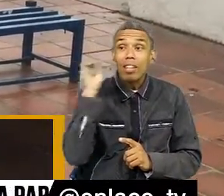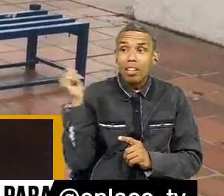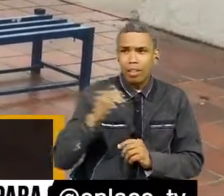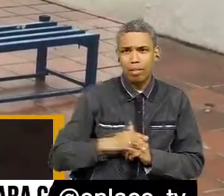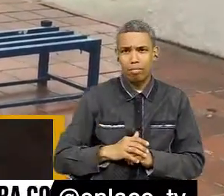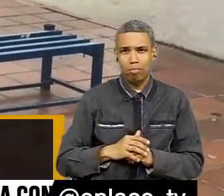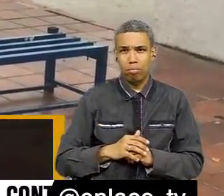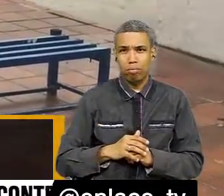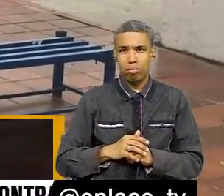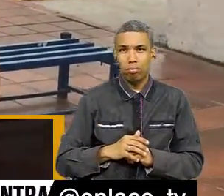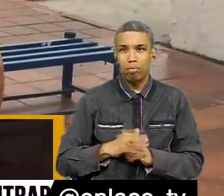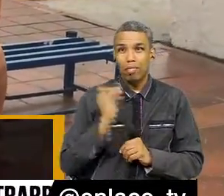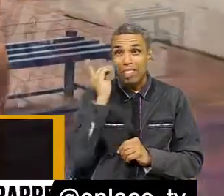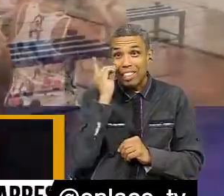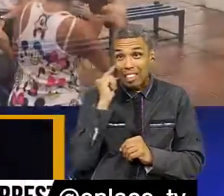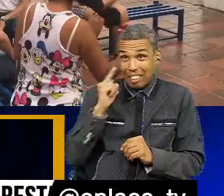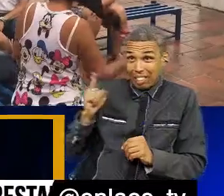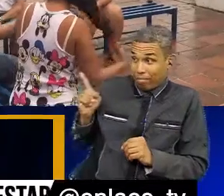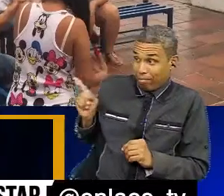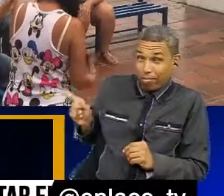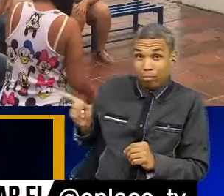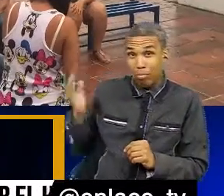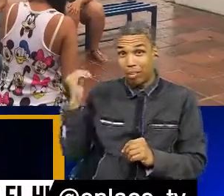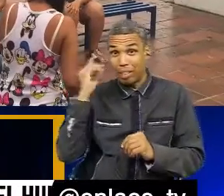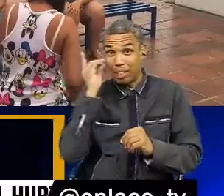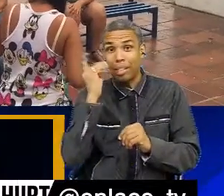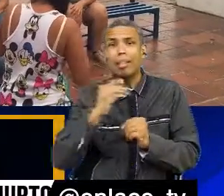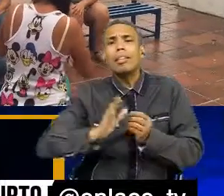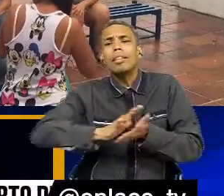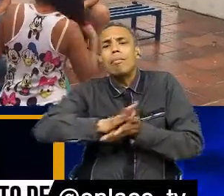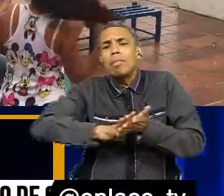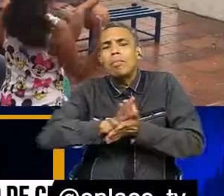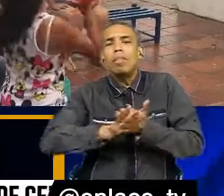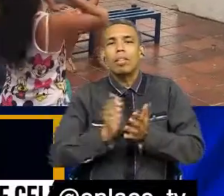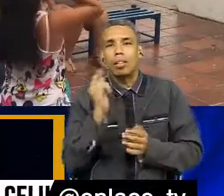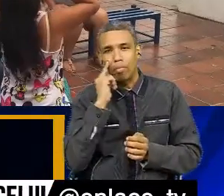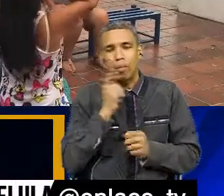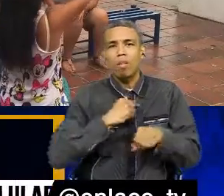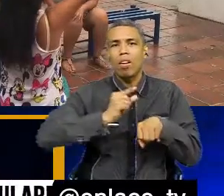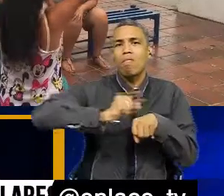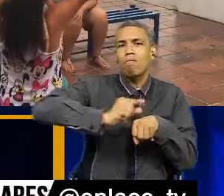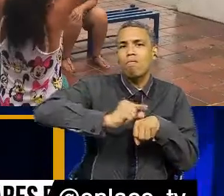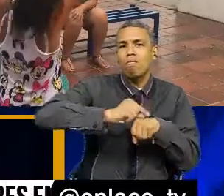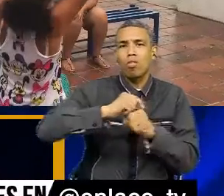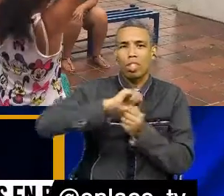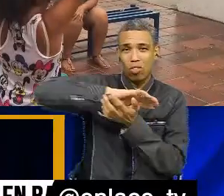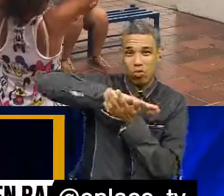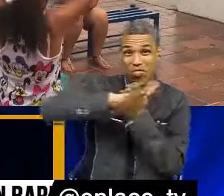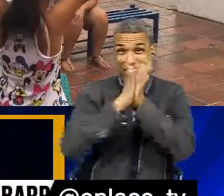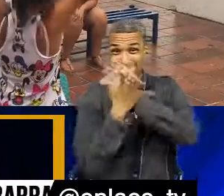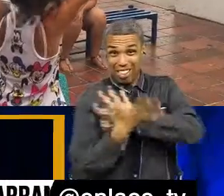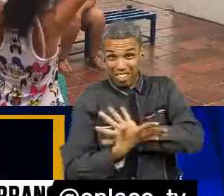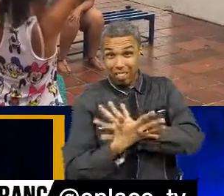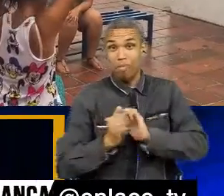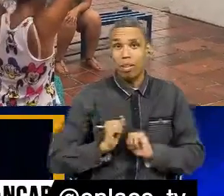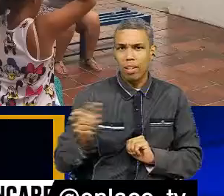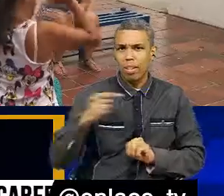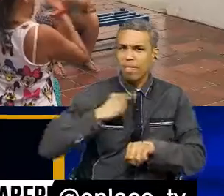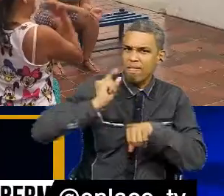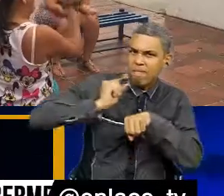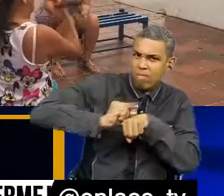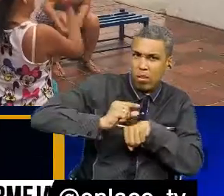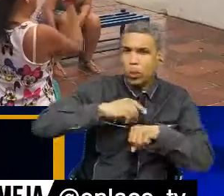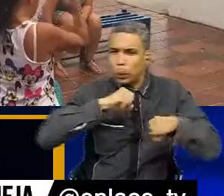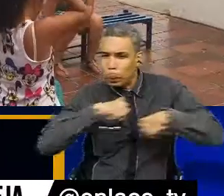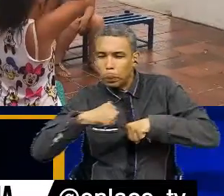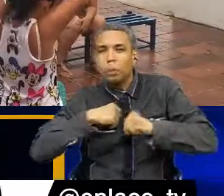instituto el que está llevando a cabo esta actividad con apoyo de la Fundación ILESMAC, que son los que están llevando llevan a